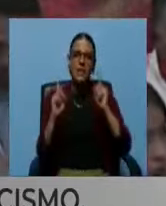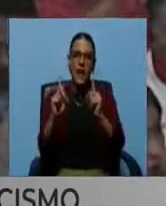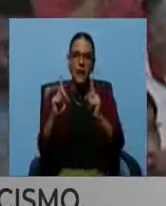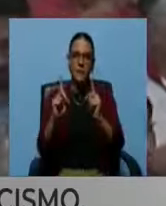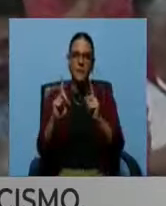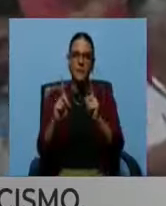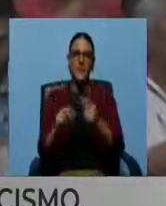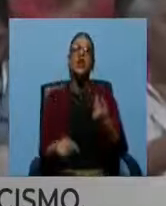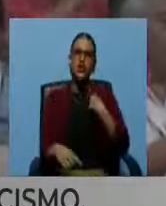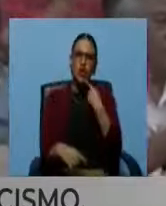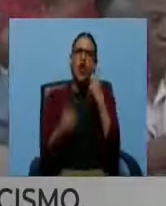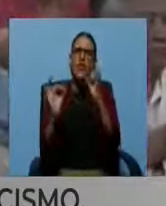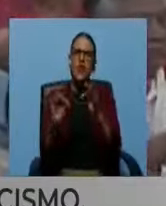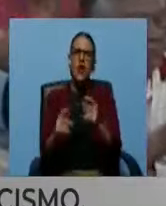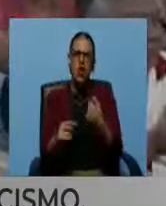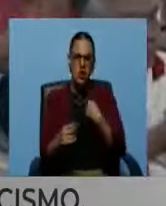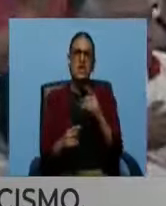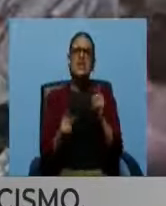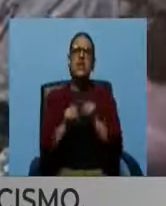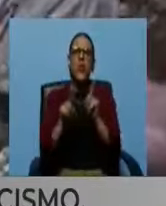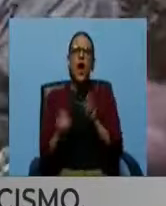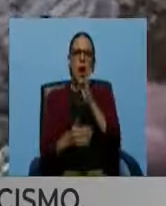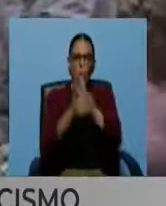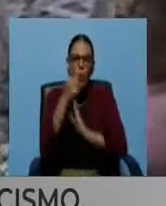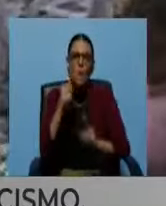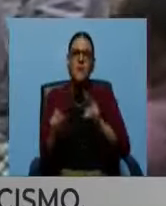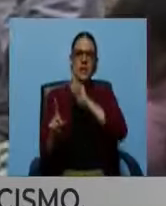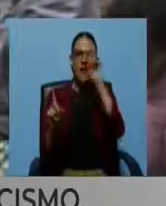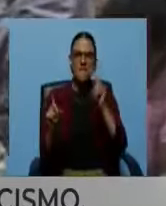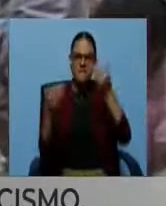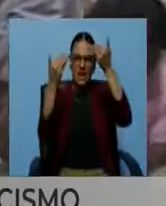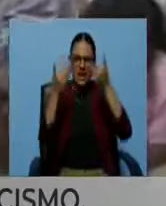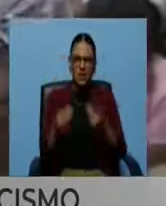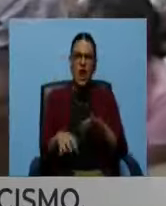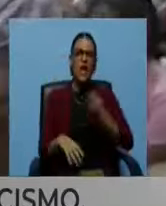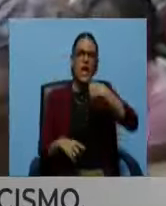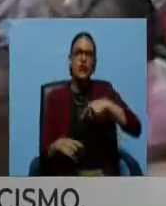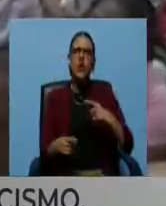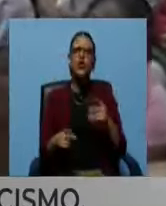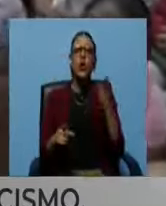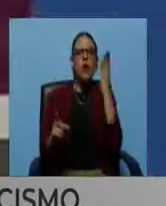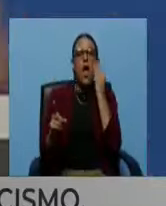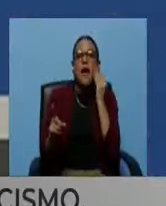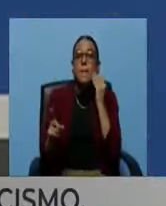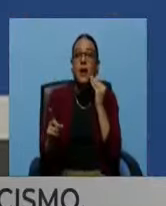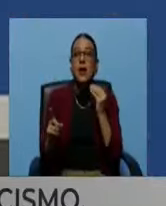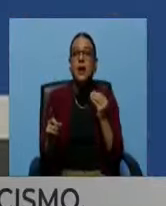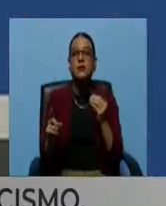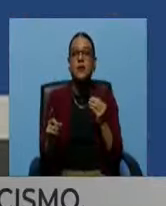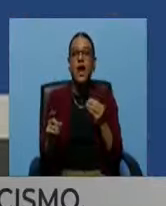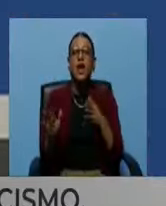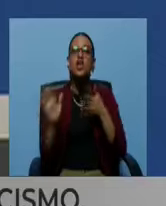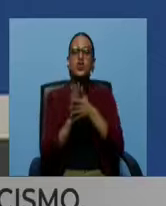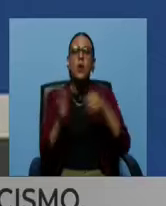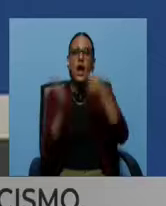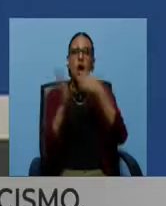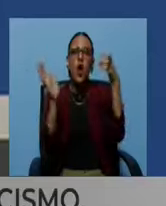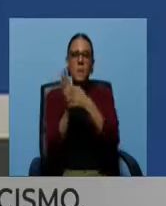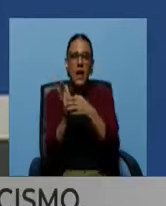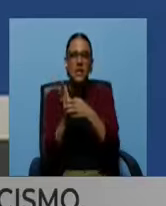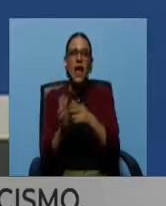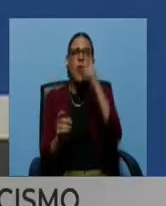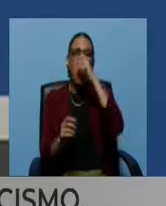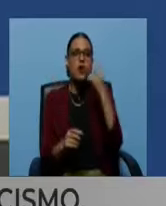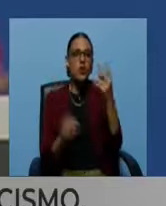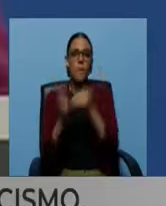Y lo decimos como humildes venezolanos y venezolanas que hemos vivido el golpe de Estado en el año